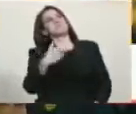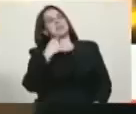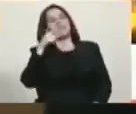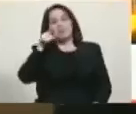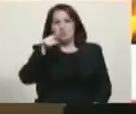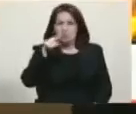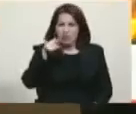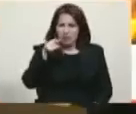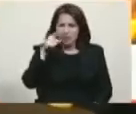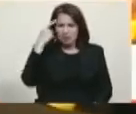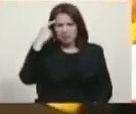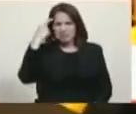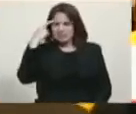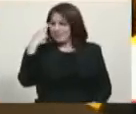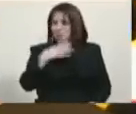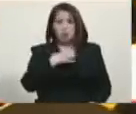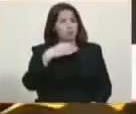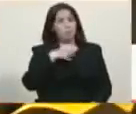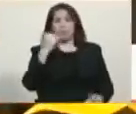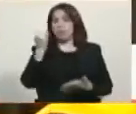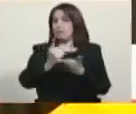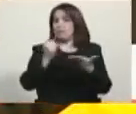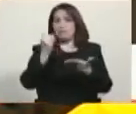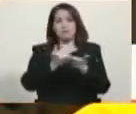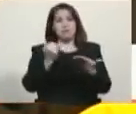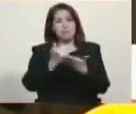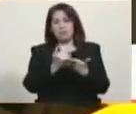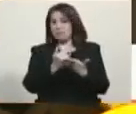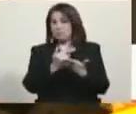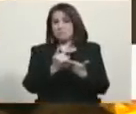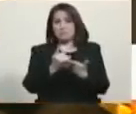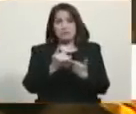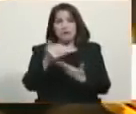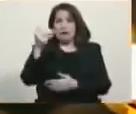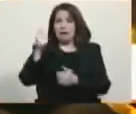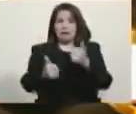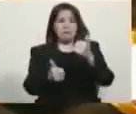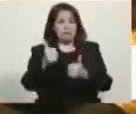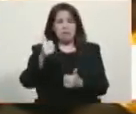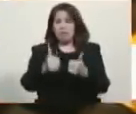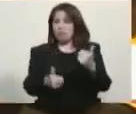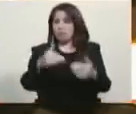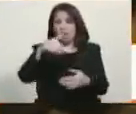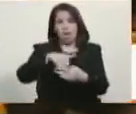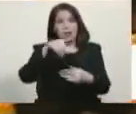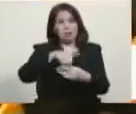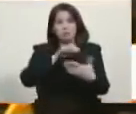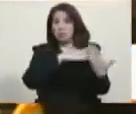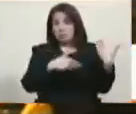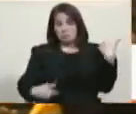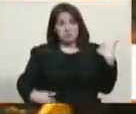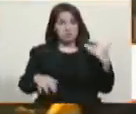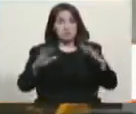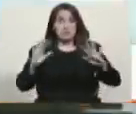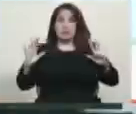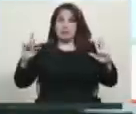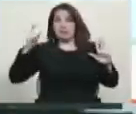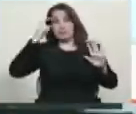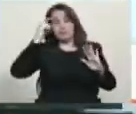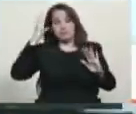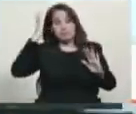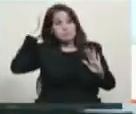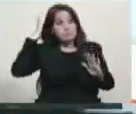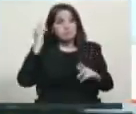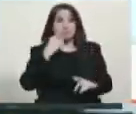sabe que no puede inscribir su candidatura, mi gobierno le dice que no inscriba su candidatura, don Ramos Alud. Si la